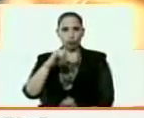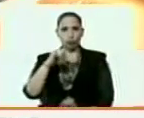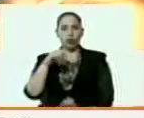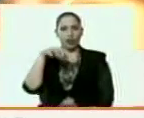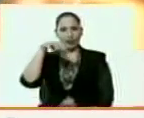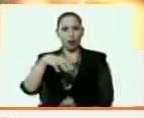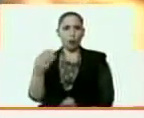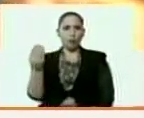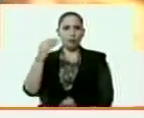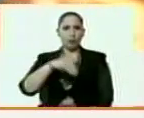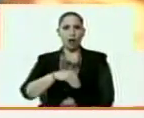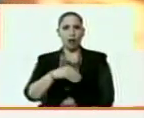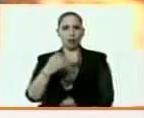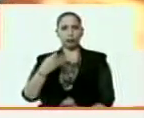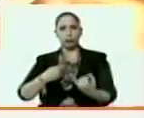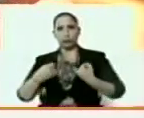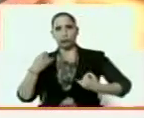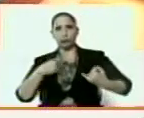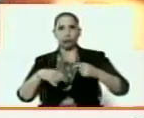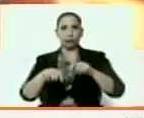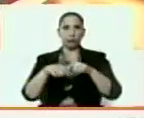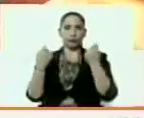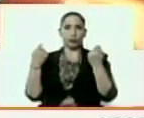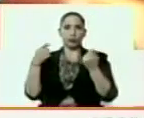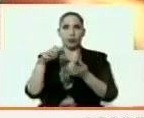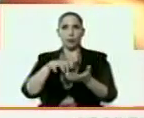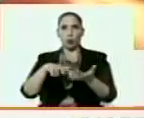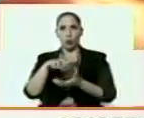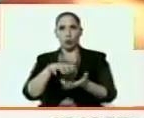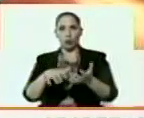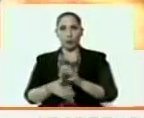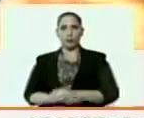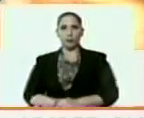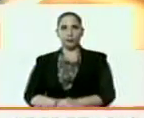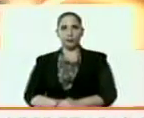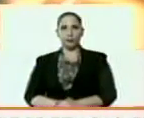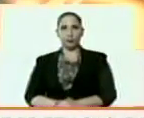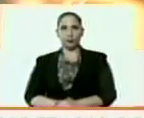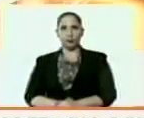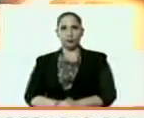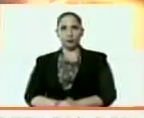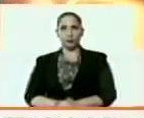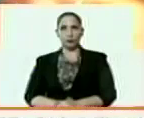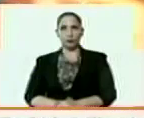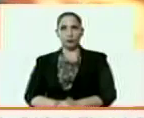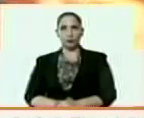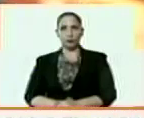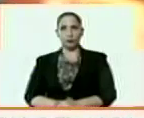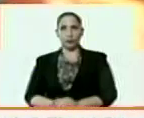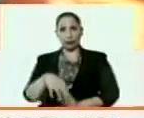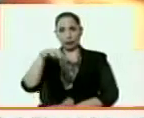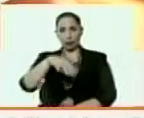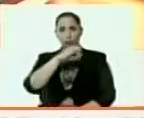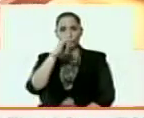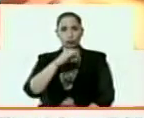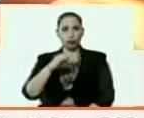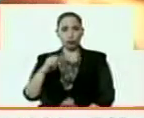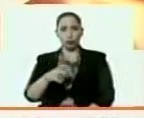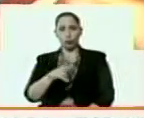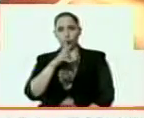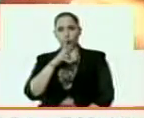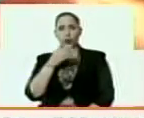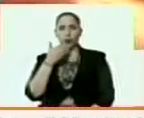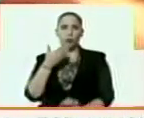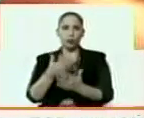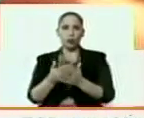que más se ha visto afectado por este problema de orden eléctrico, y de verdad la situación del estado Zulia es muy dramática, y por eso te pido